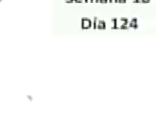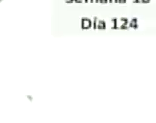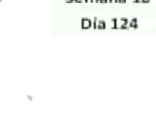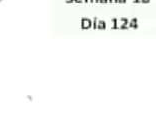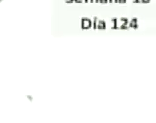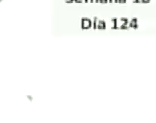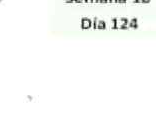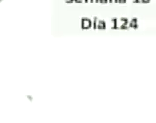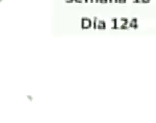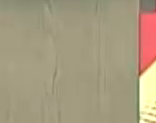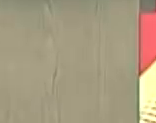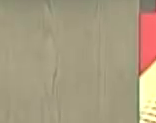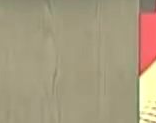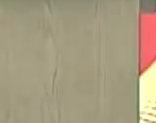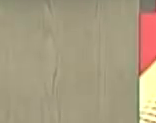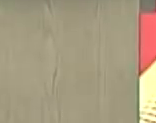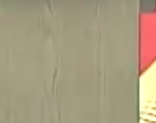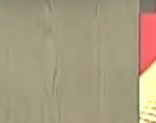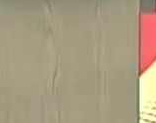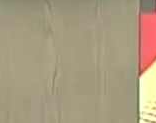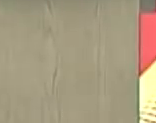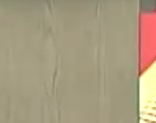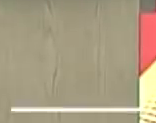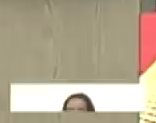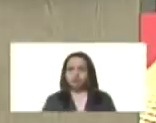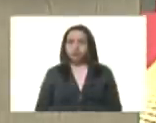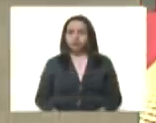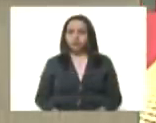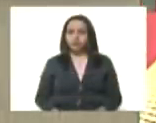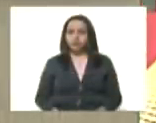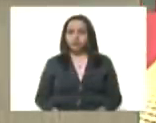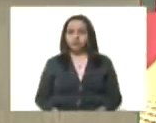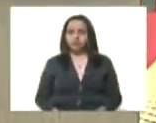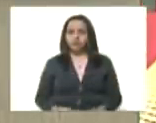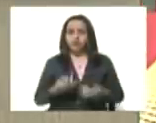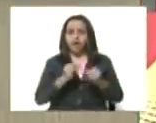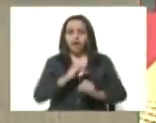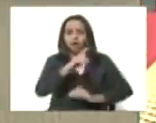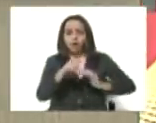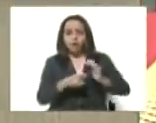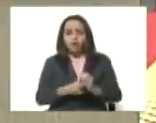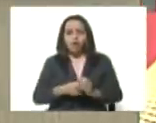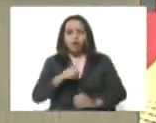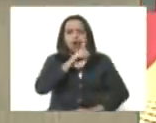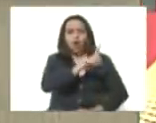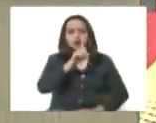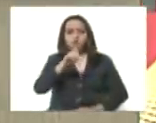con viajero internacional. Eso da un total de casos de